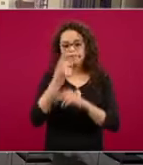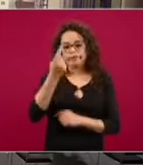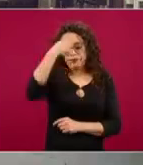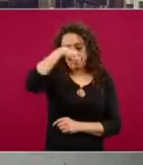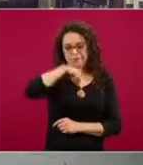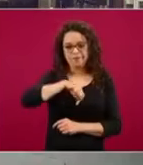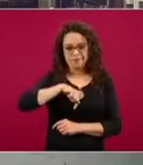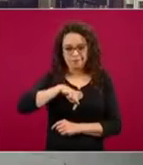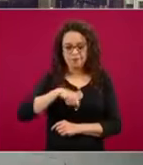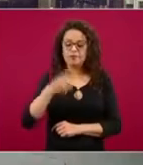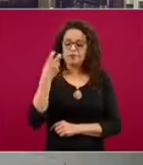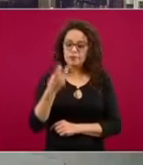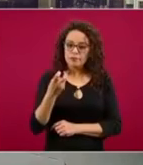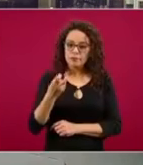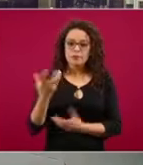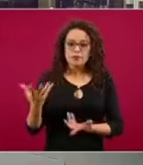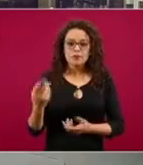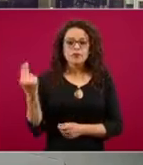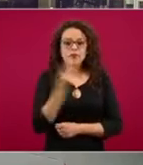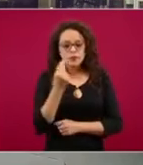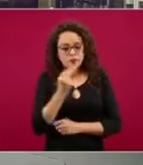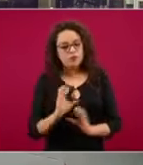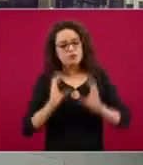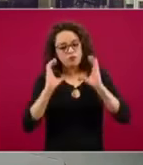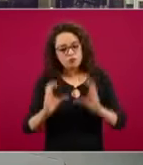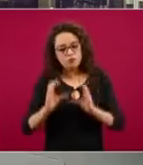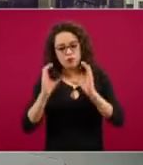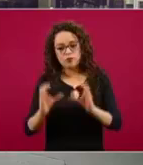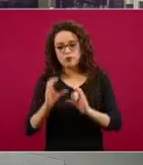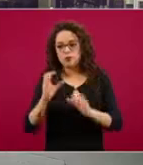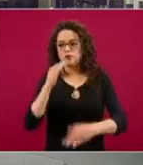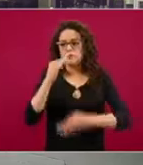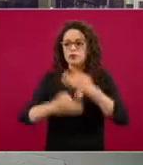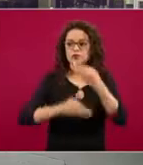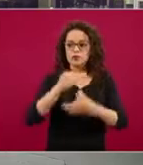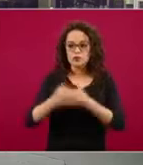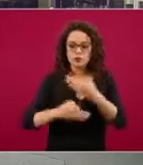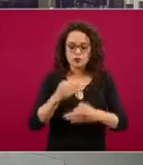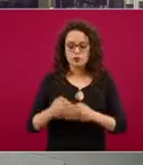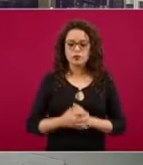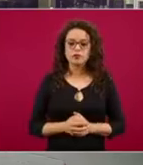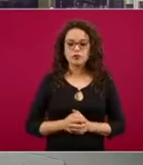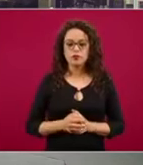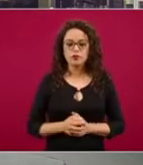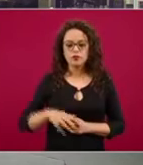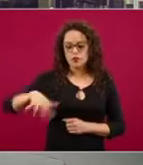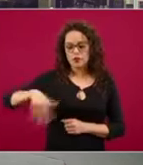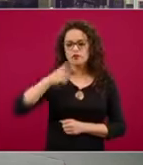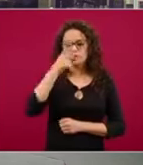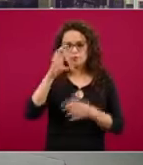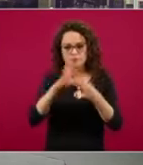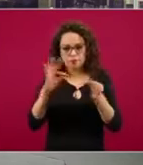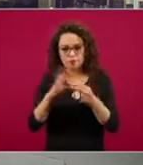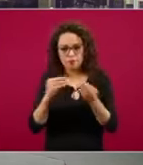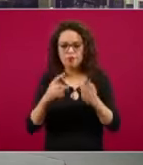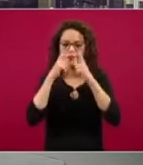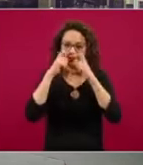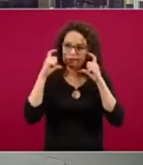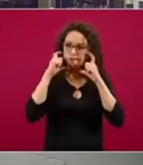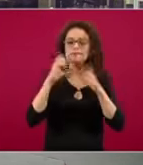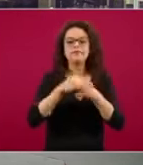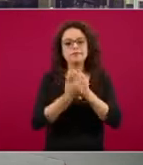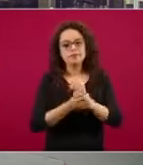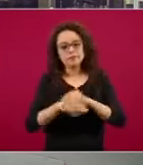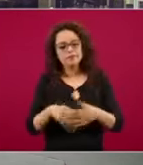que poner en práctica todas las medidas de las que hemos estado comentando si todos juntos deseamos